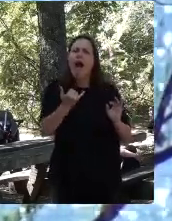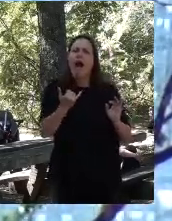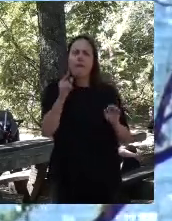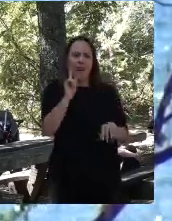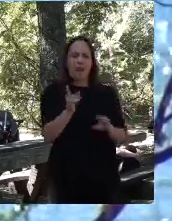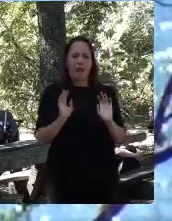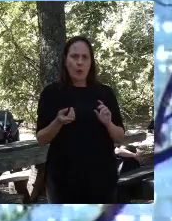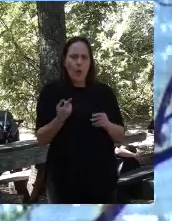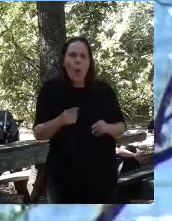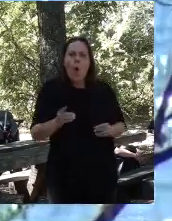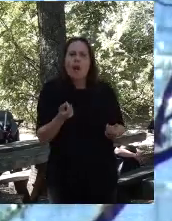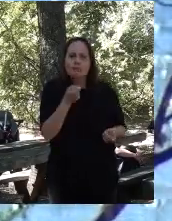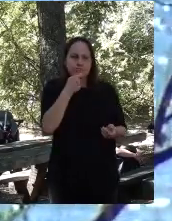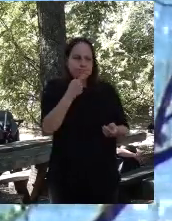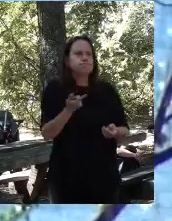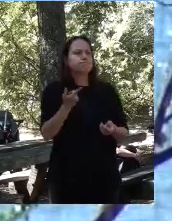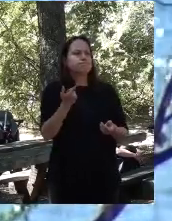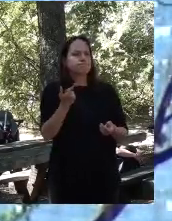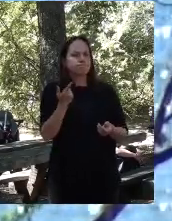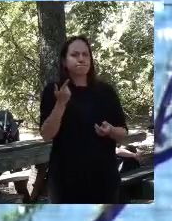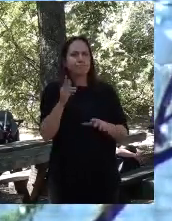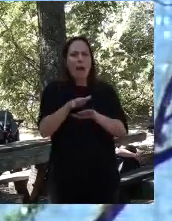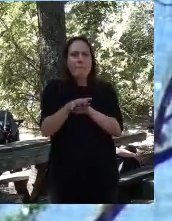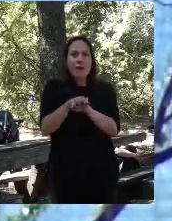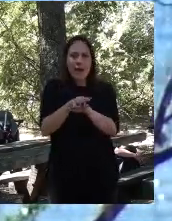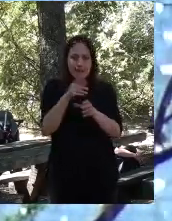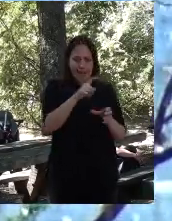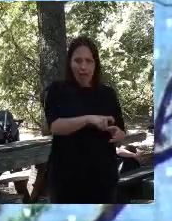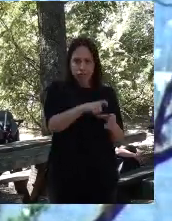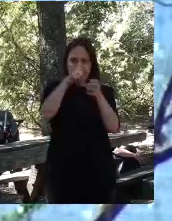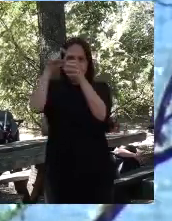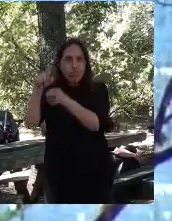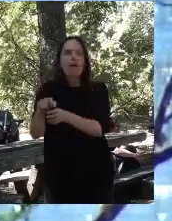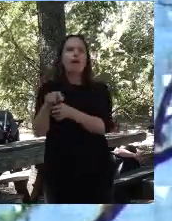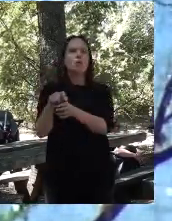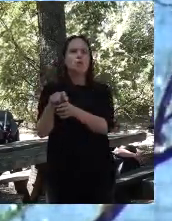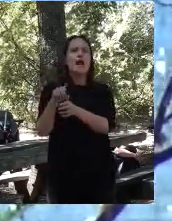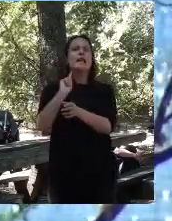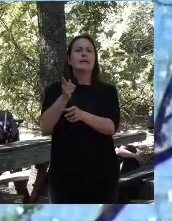amenazas: la pesca industrial y el cambio climático.